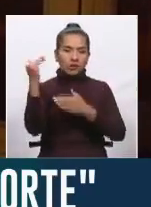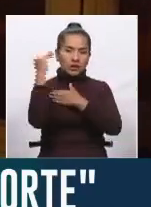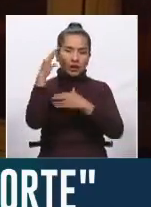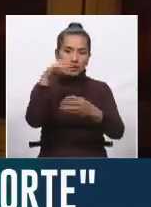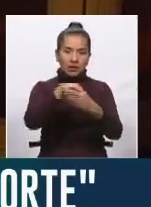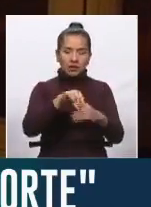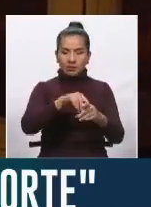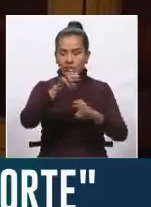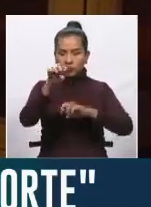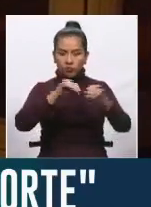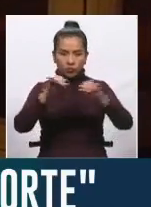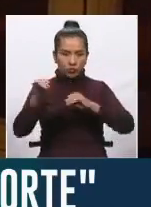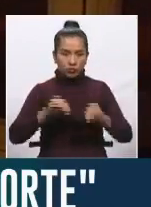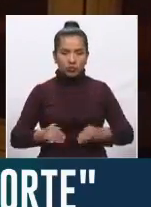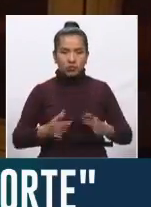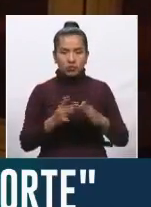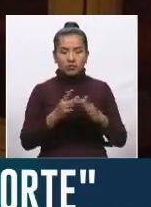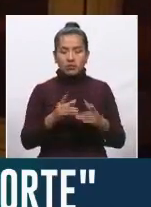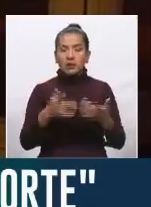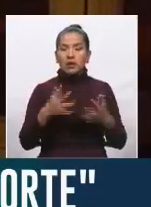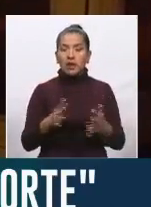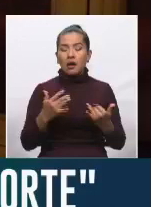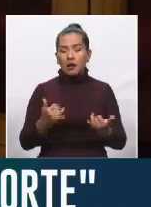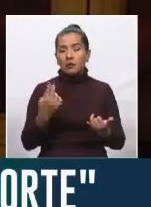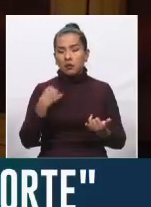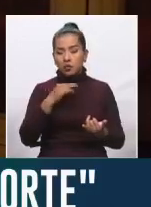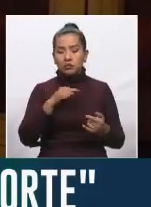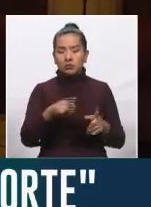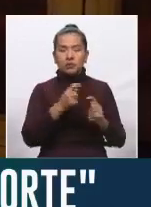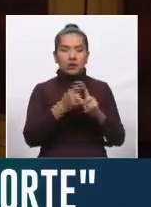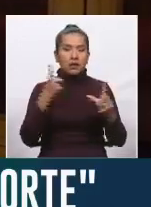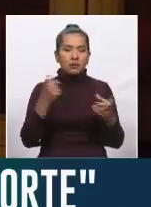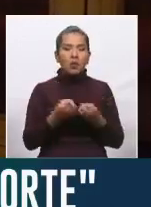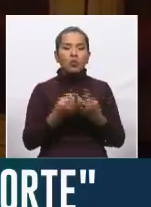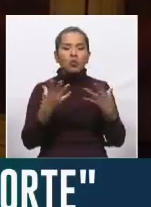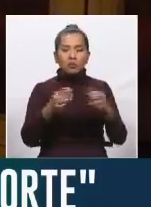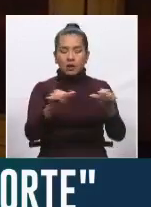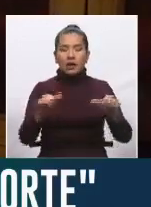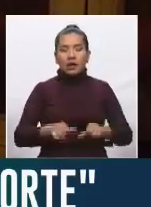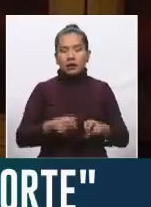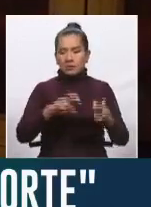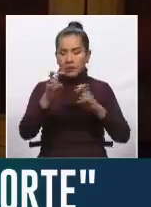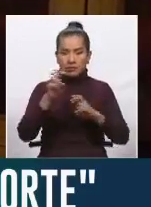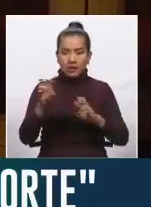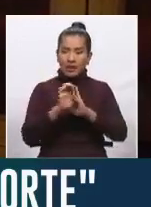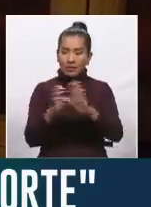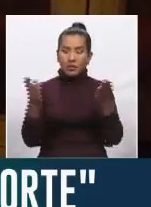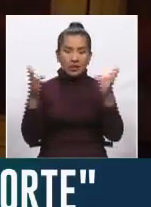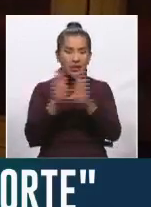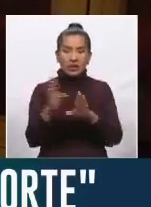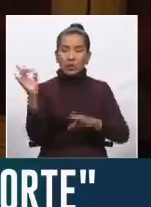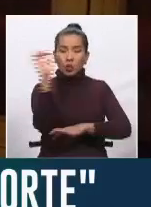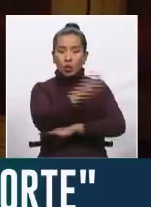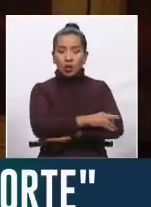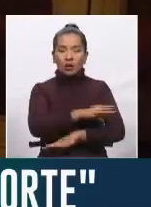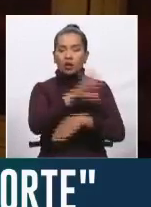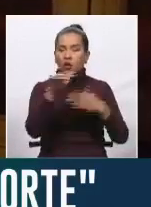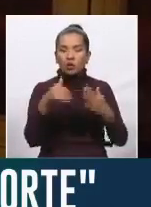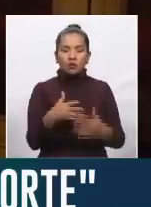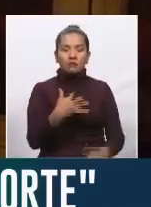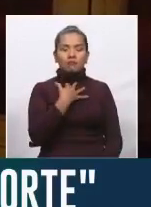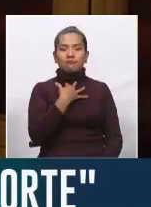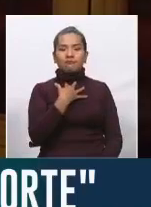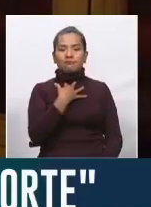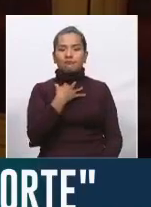ese espectro del transporte le tenemos desde esta terminal y ya se imagina, se cierra un día y todos quedan sin